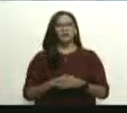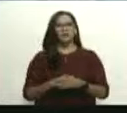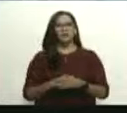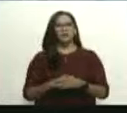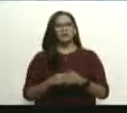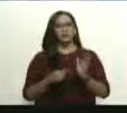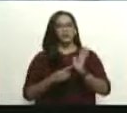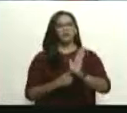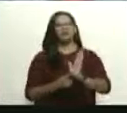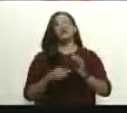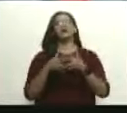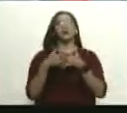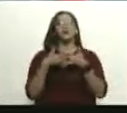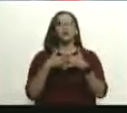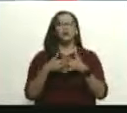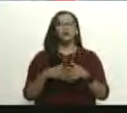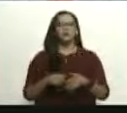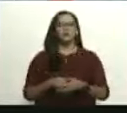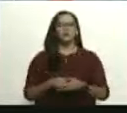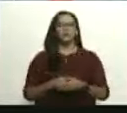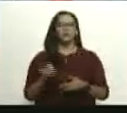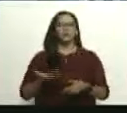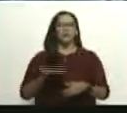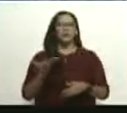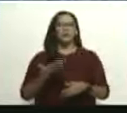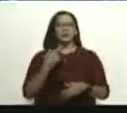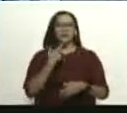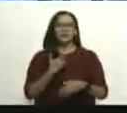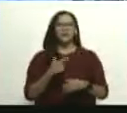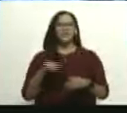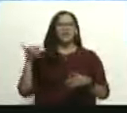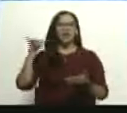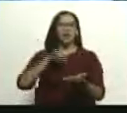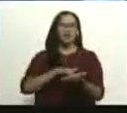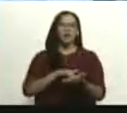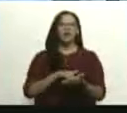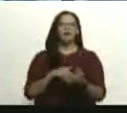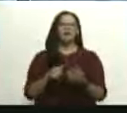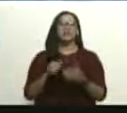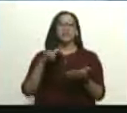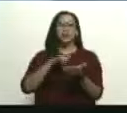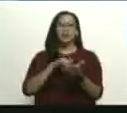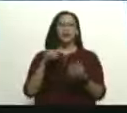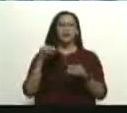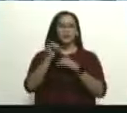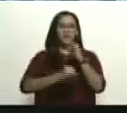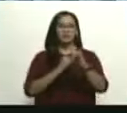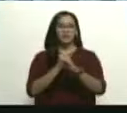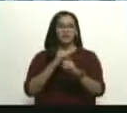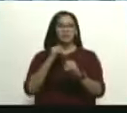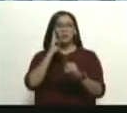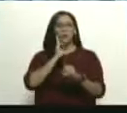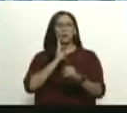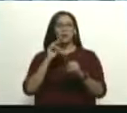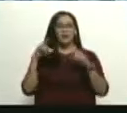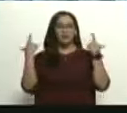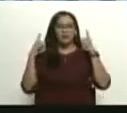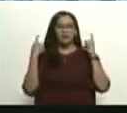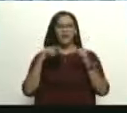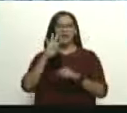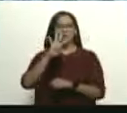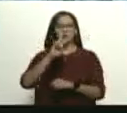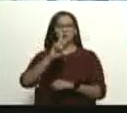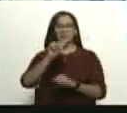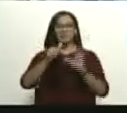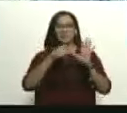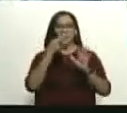se encontraban en Estados Unidos. Es importante destacar que el avión aterrizó en el Aeropuerto Internacional Simón Bolívar de Maiquetía exactamente a las 4:26 de la